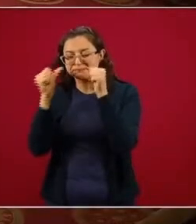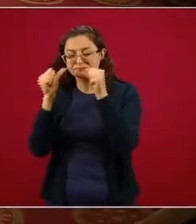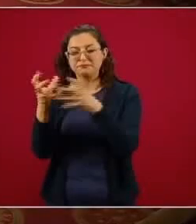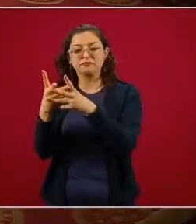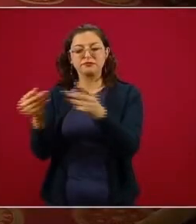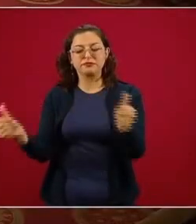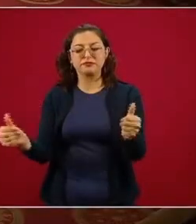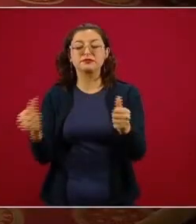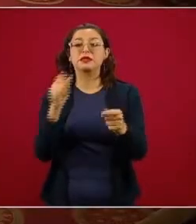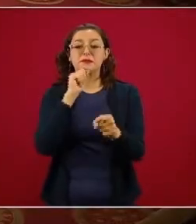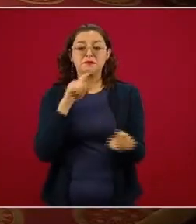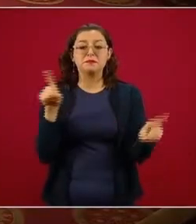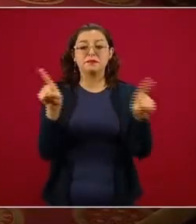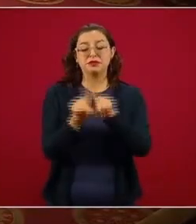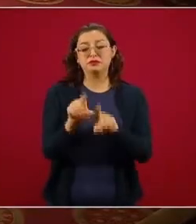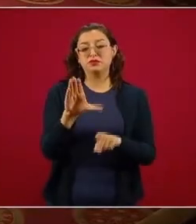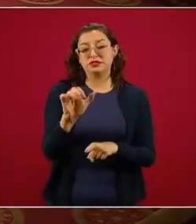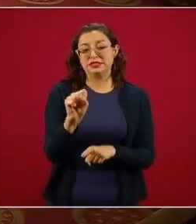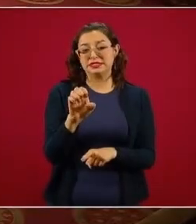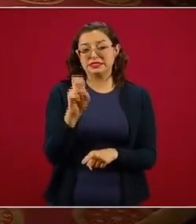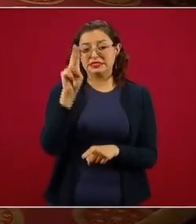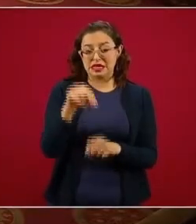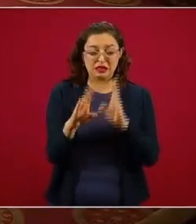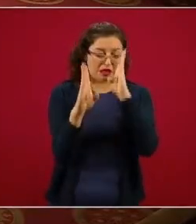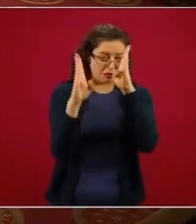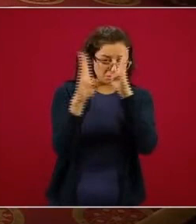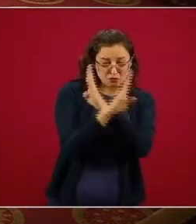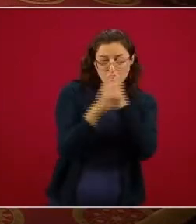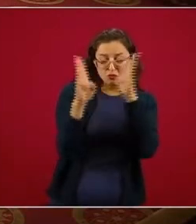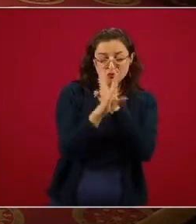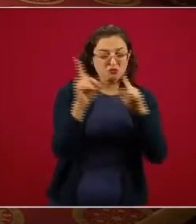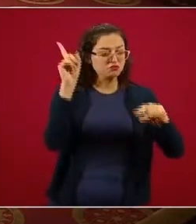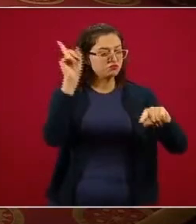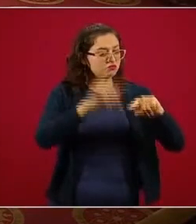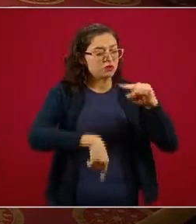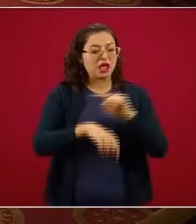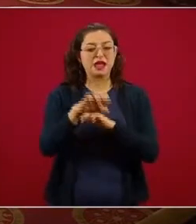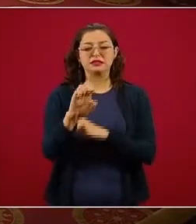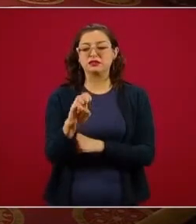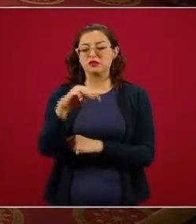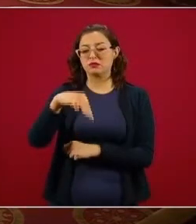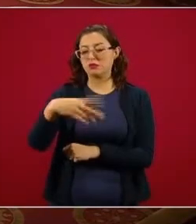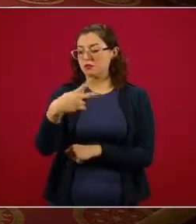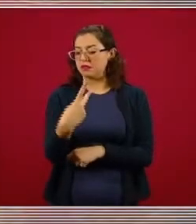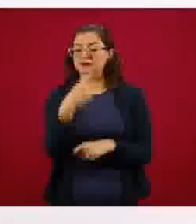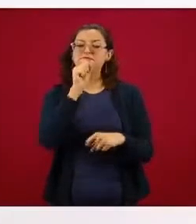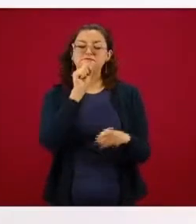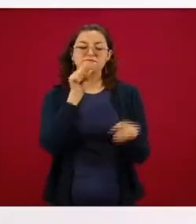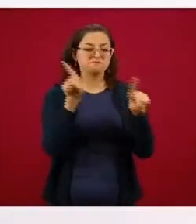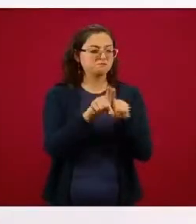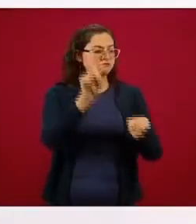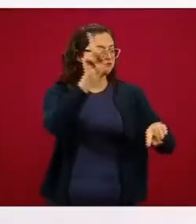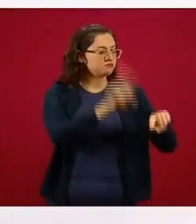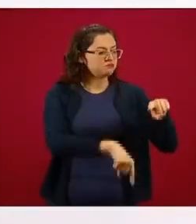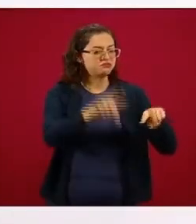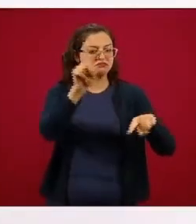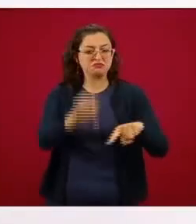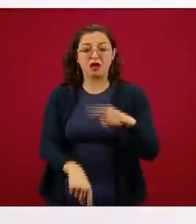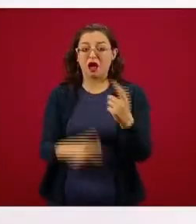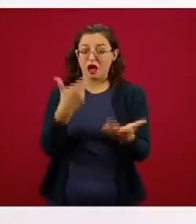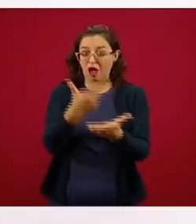los sistemas de espionaje político y al Estado Mayor Presidencial. No se